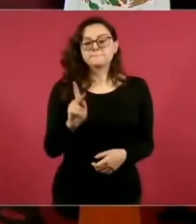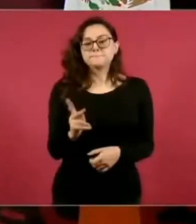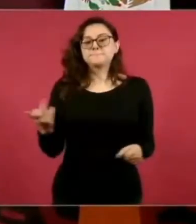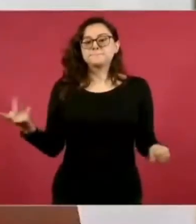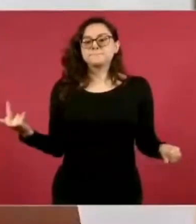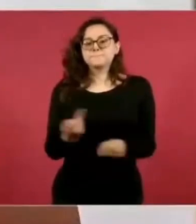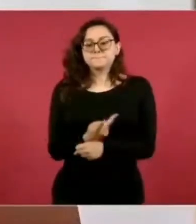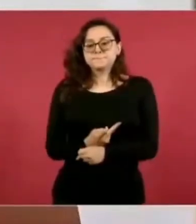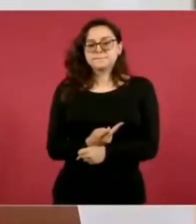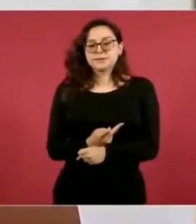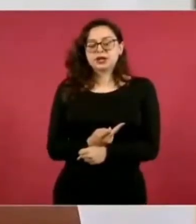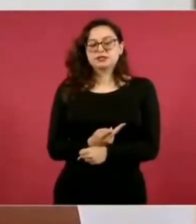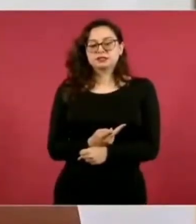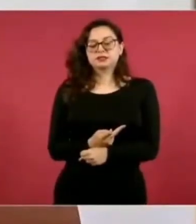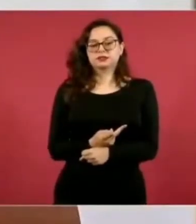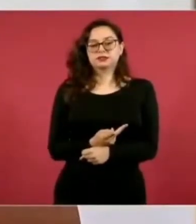pero